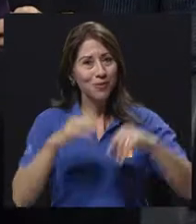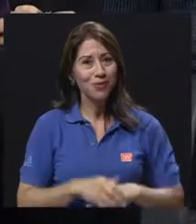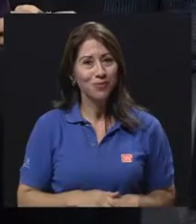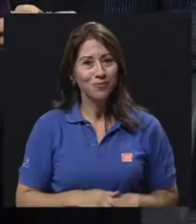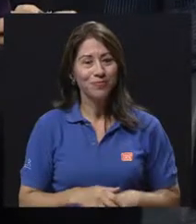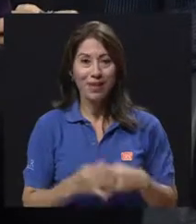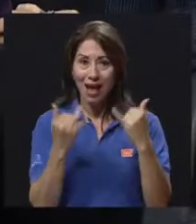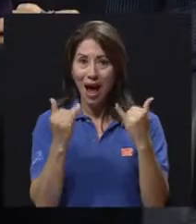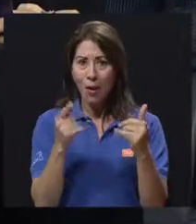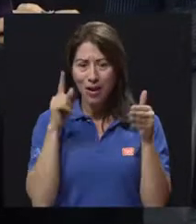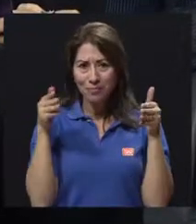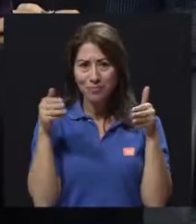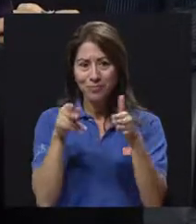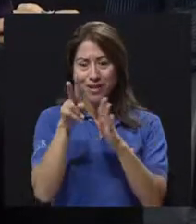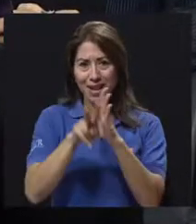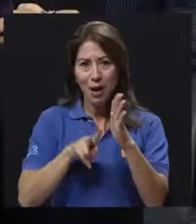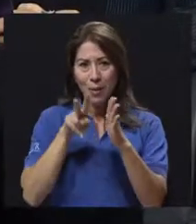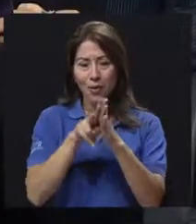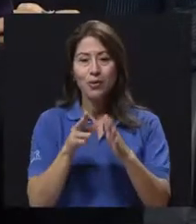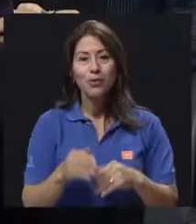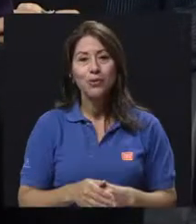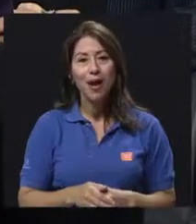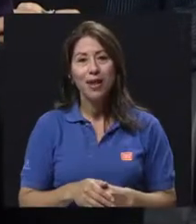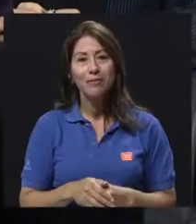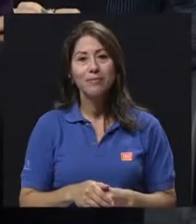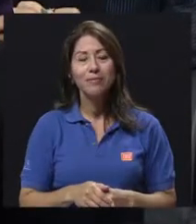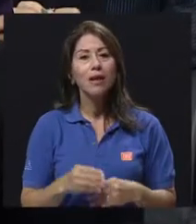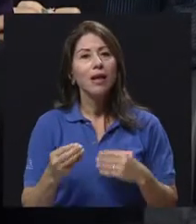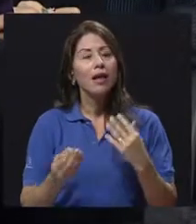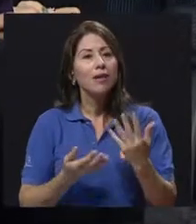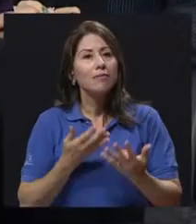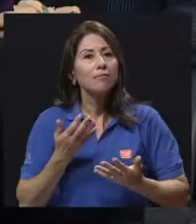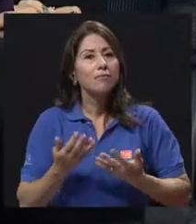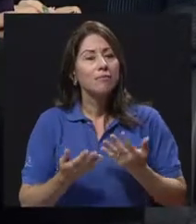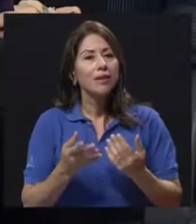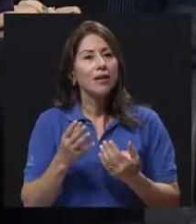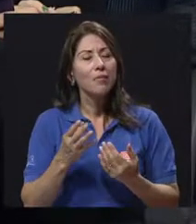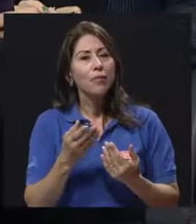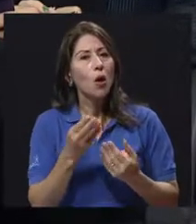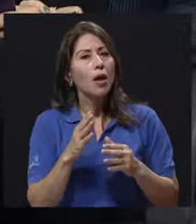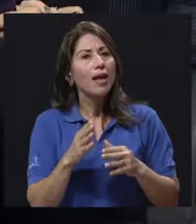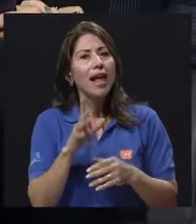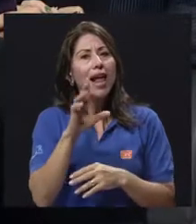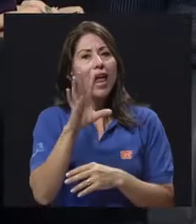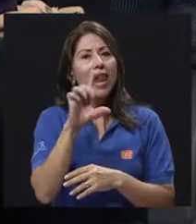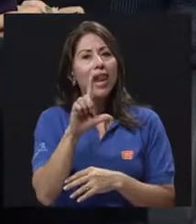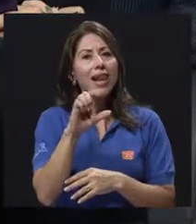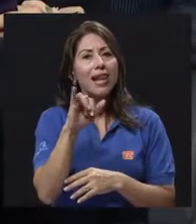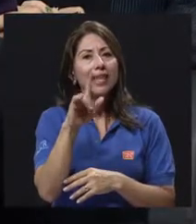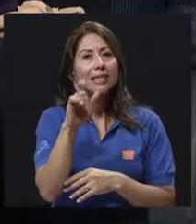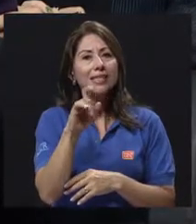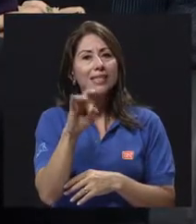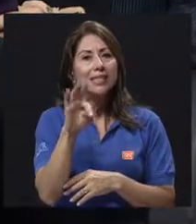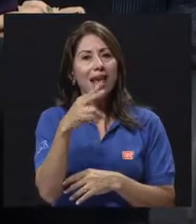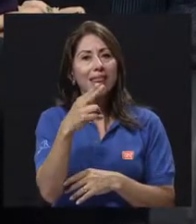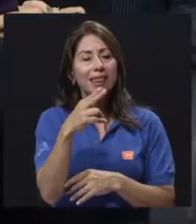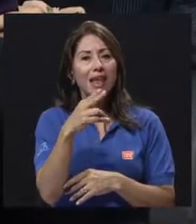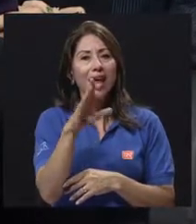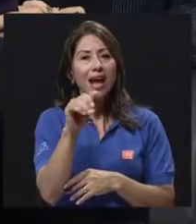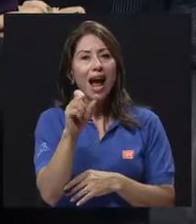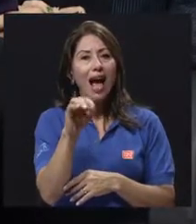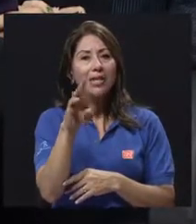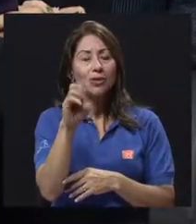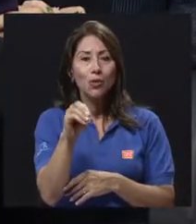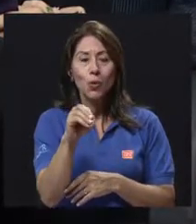propiamente audiovisual. ¿Cómo se involucra Tracy, Lizeth Castro y su productora, esa